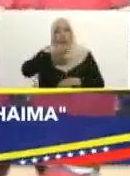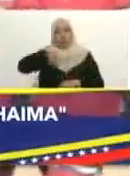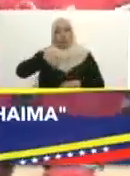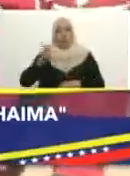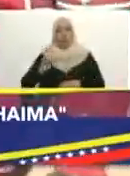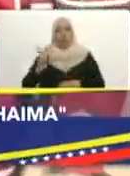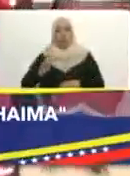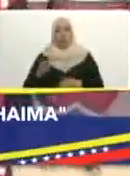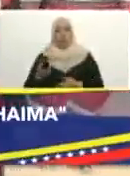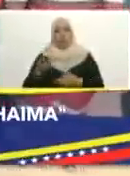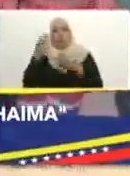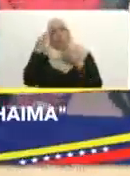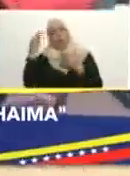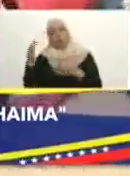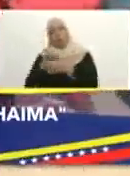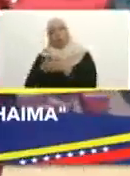pues.